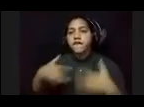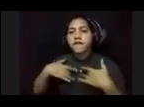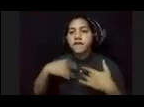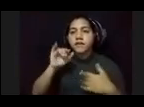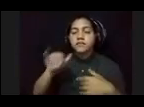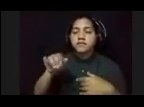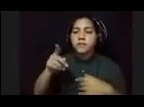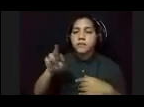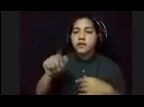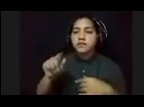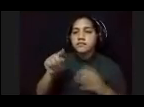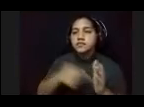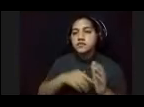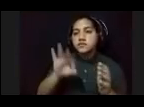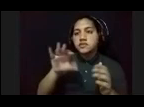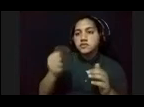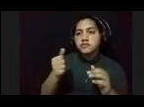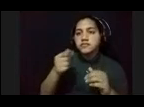fueron albañil,